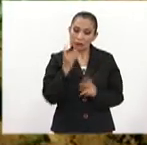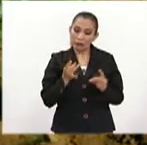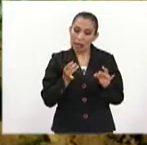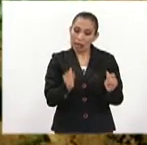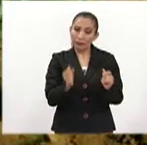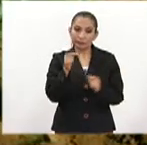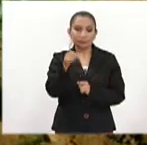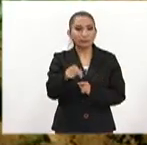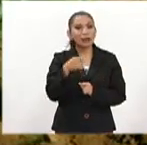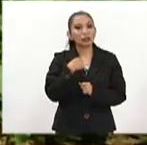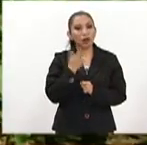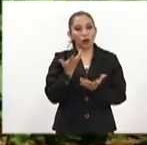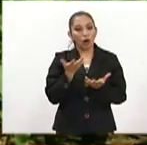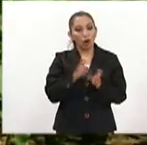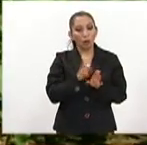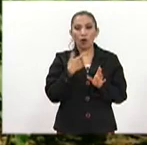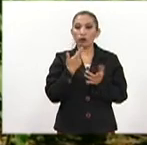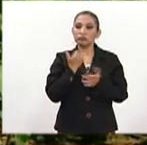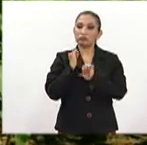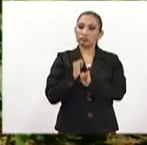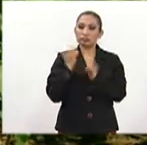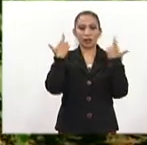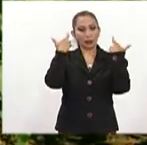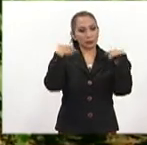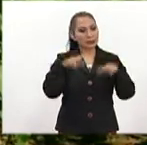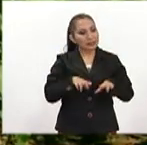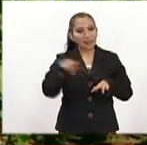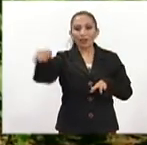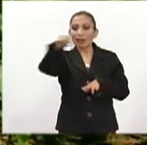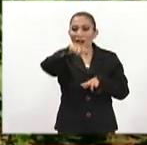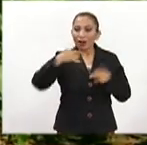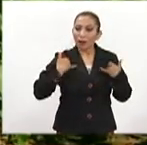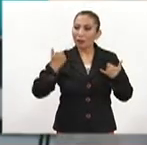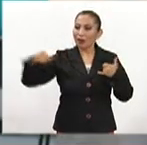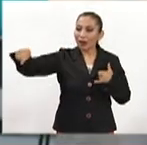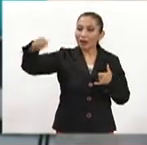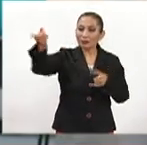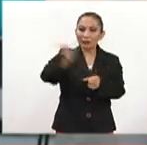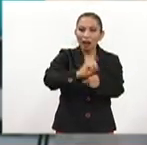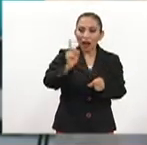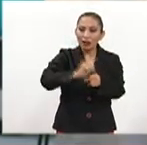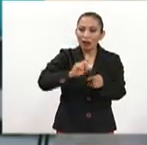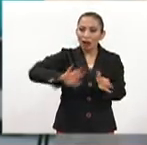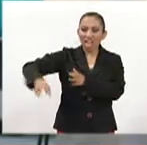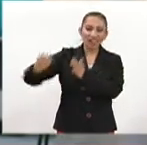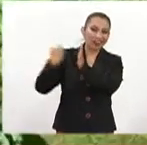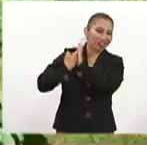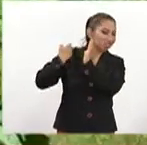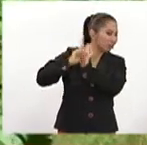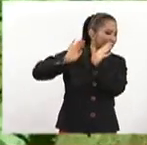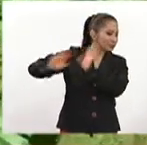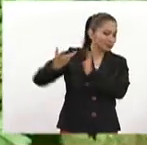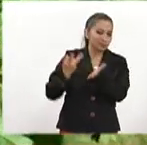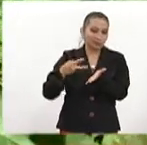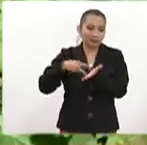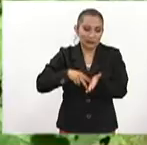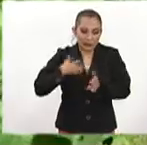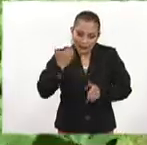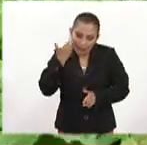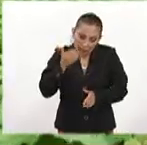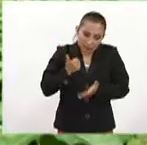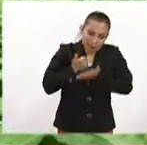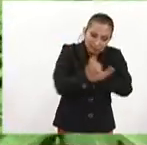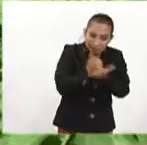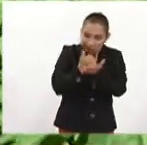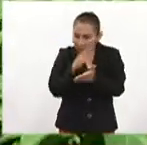final del día te conviertes portavoz de los emprendedores que día a día dejan a un lado las críticas y se levantan con toda la intención